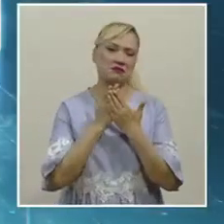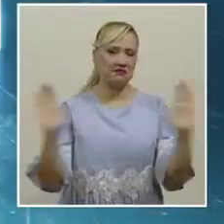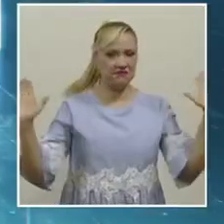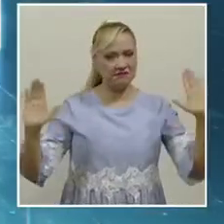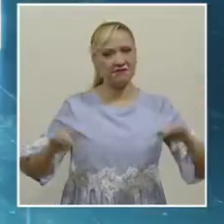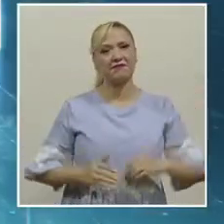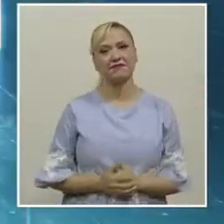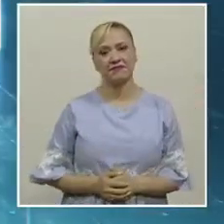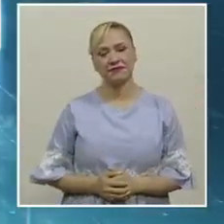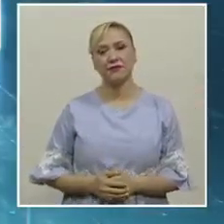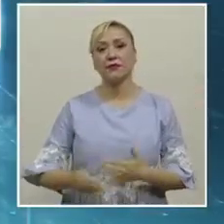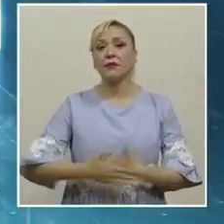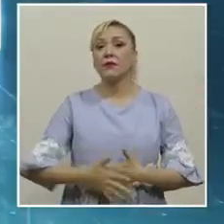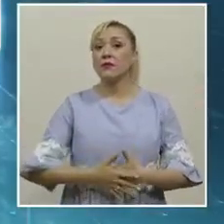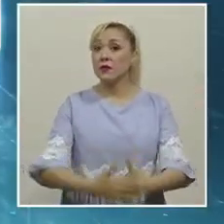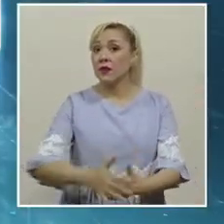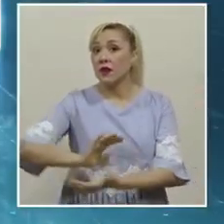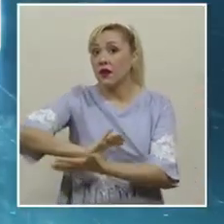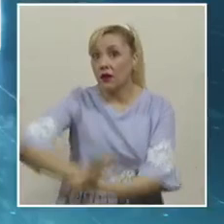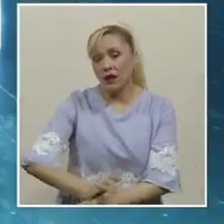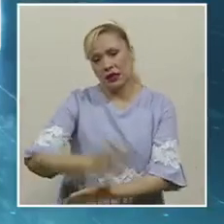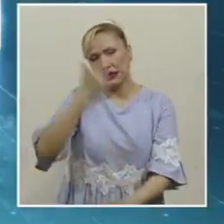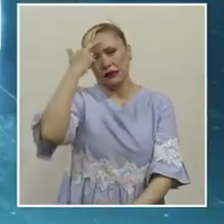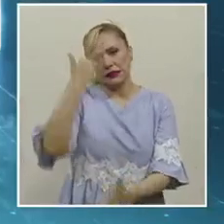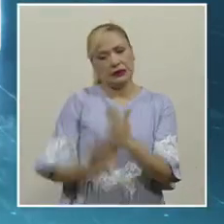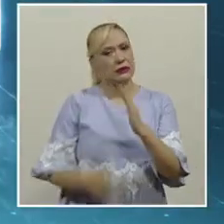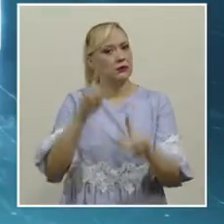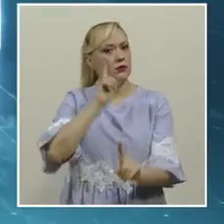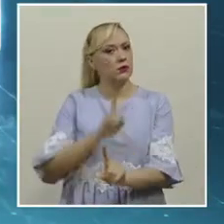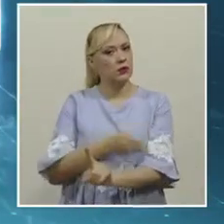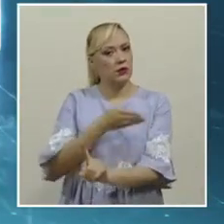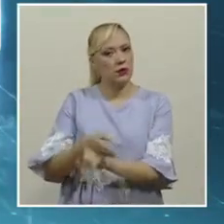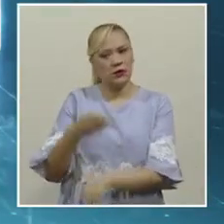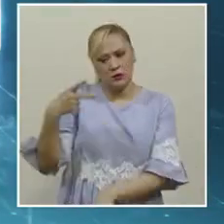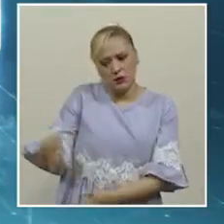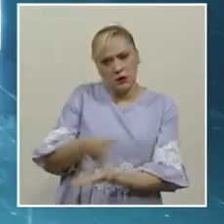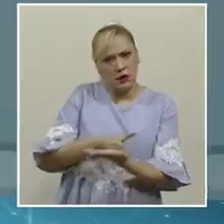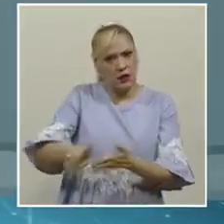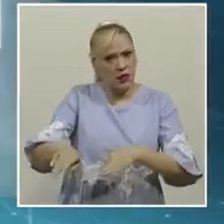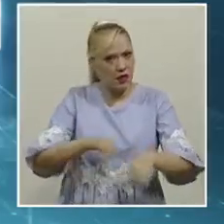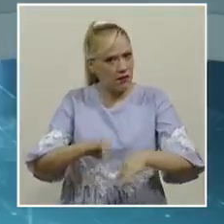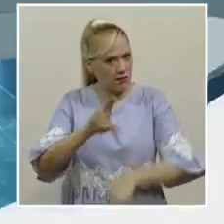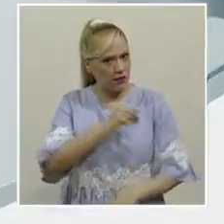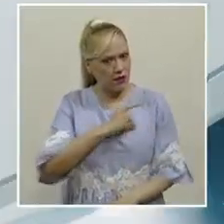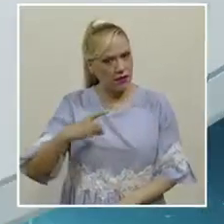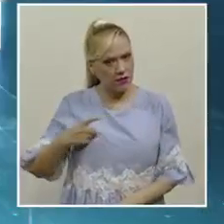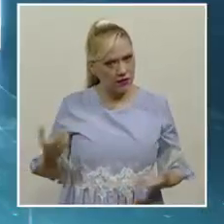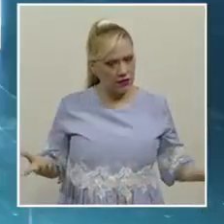Discriminación por embarazo es una forma de violencia contra la mujer que viola sus derechos laborales.